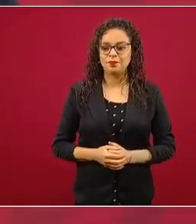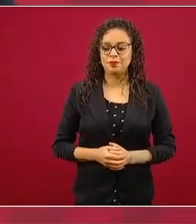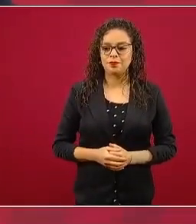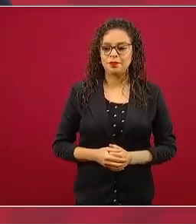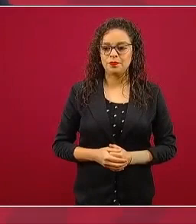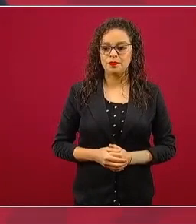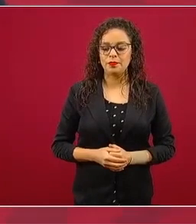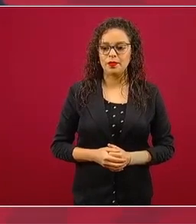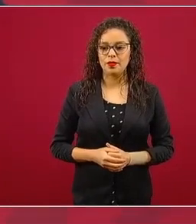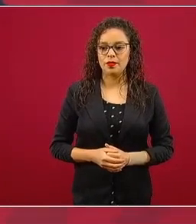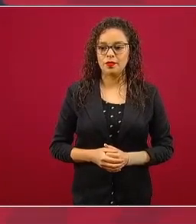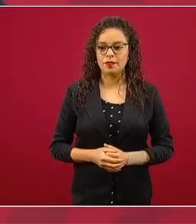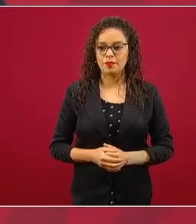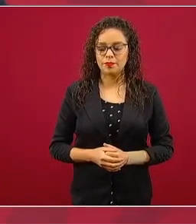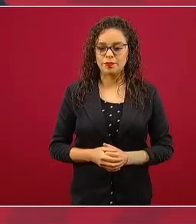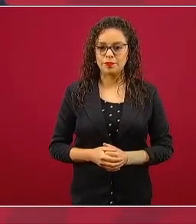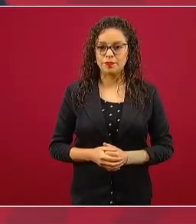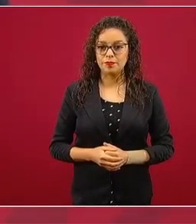Miren,